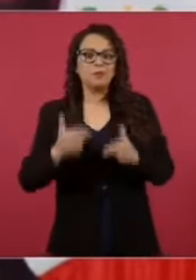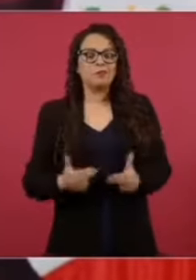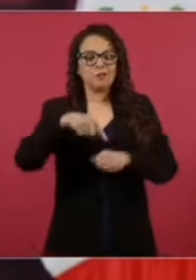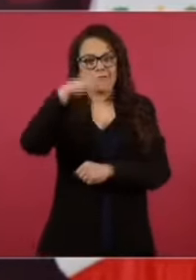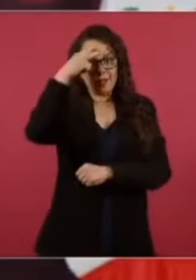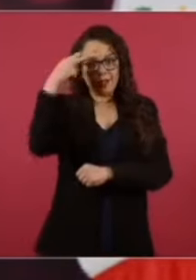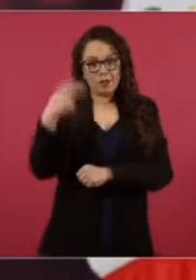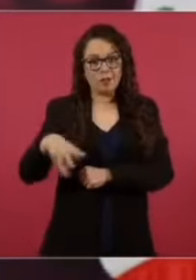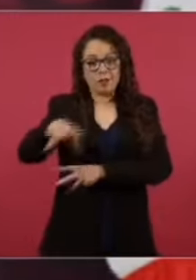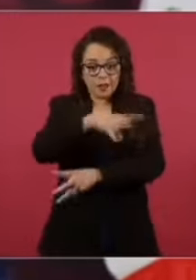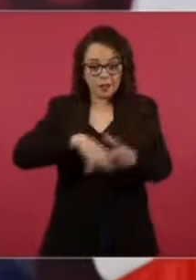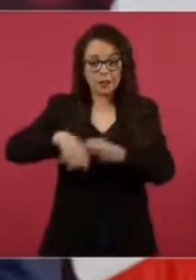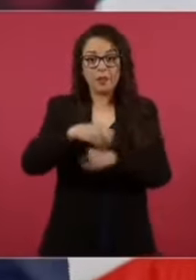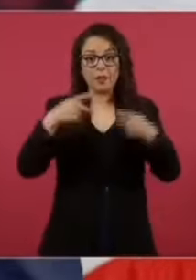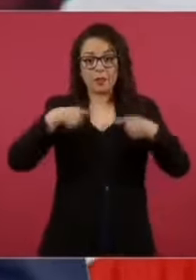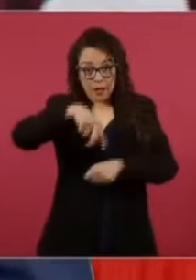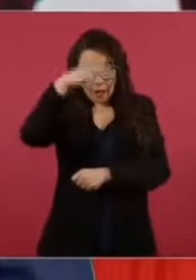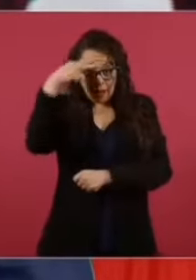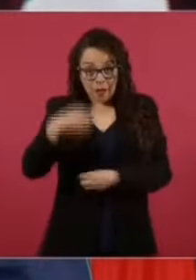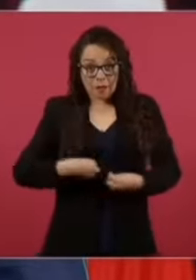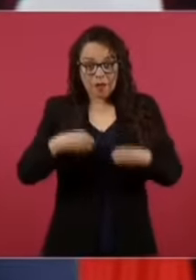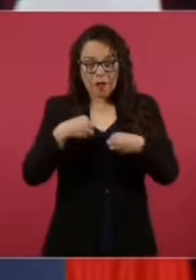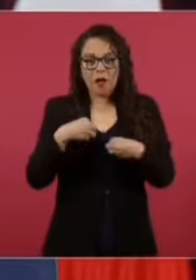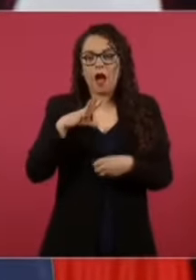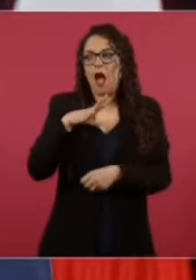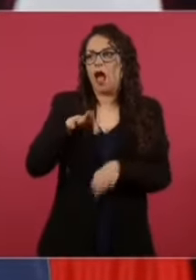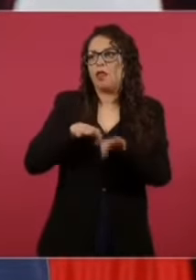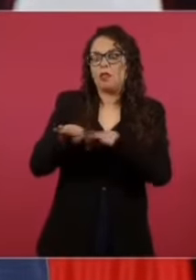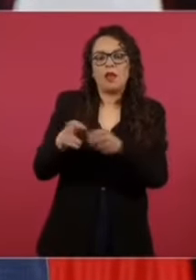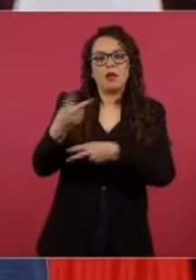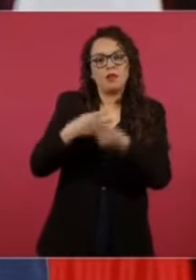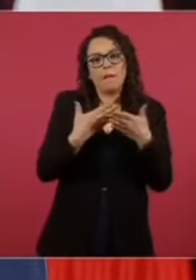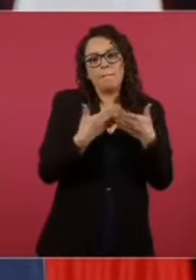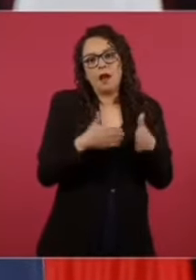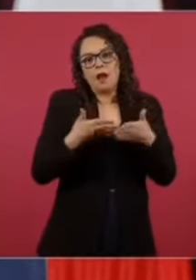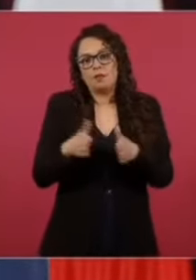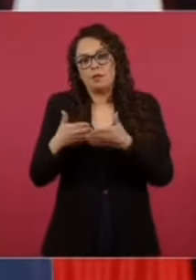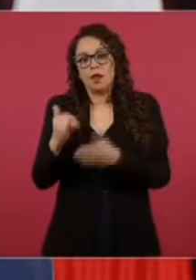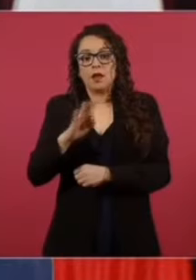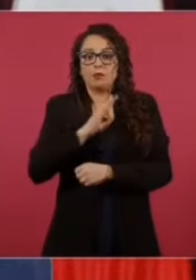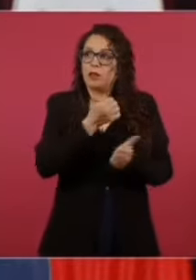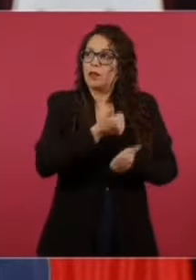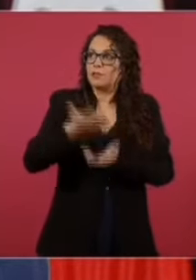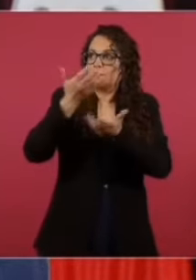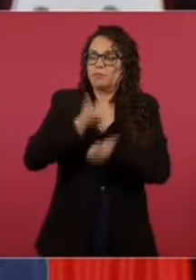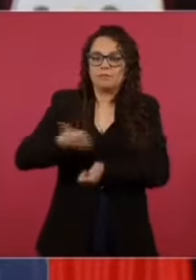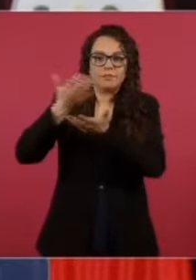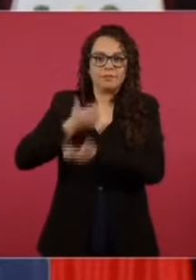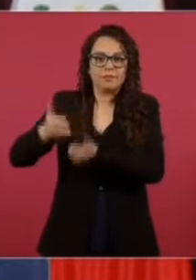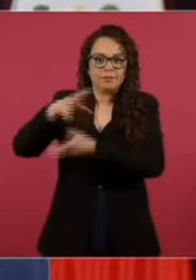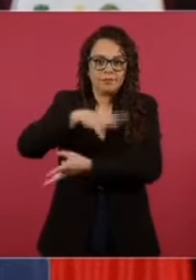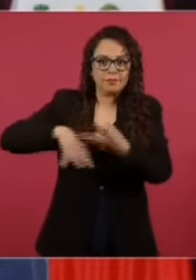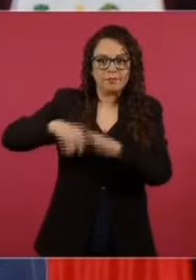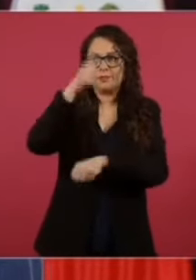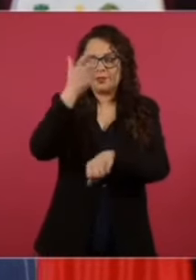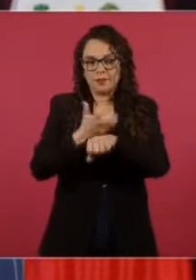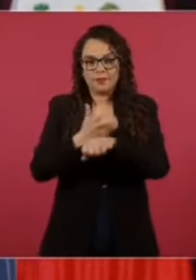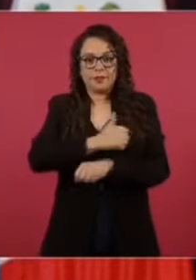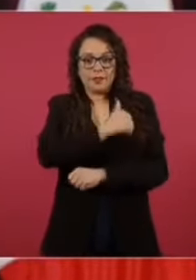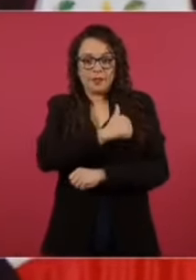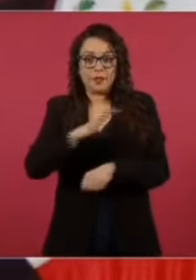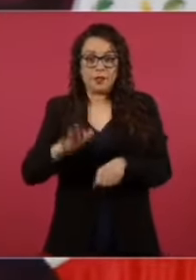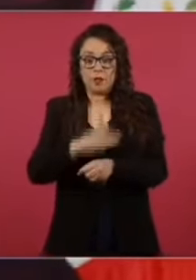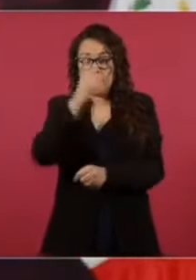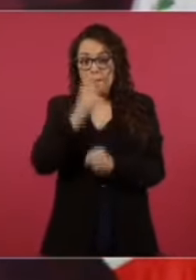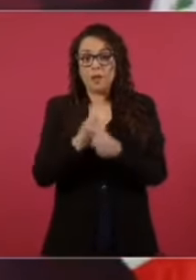y desde México estamos exportando a Estados Unidos y a Canadá. Somos los principales